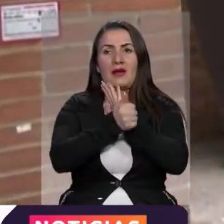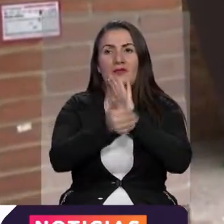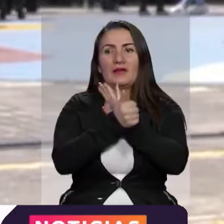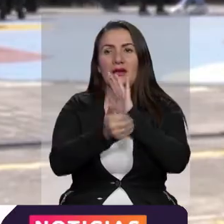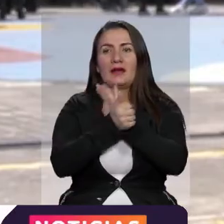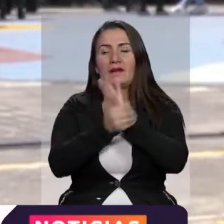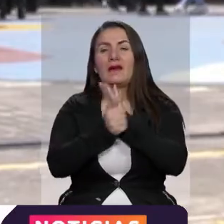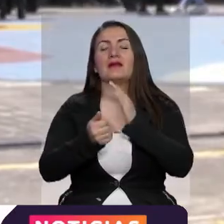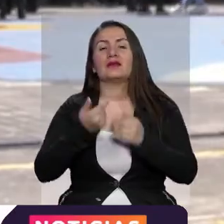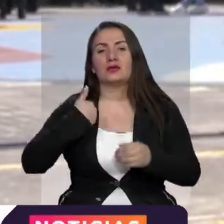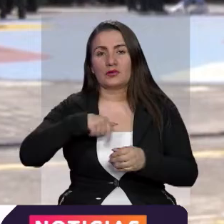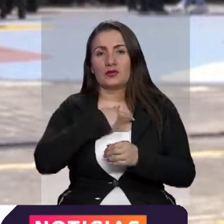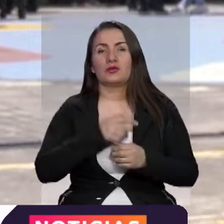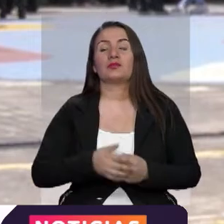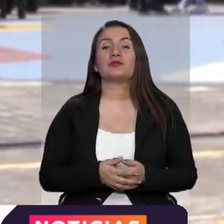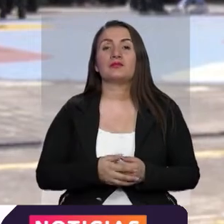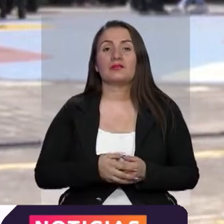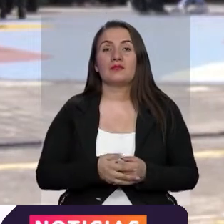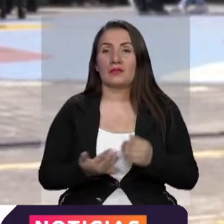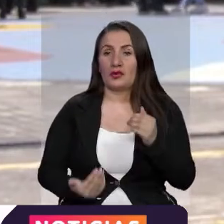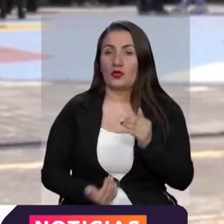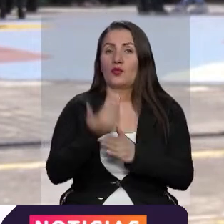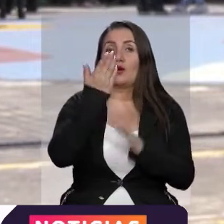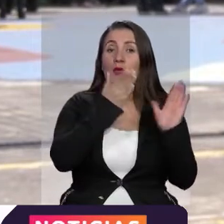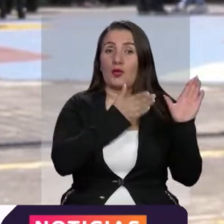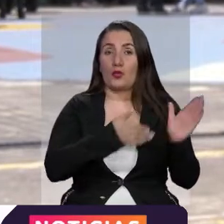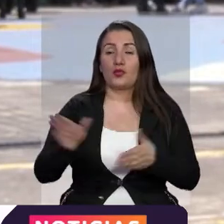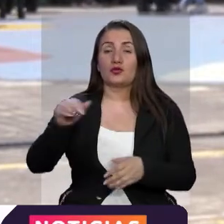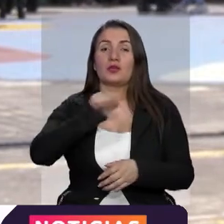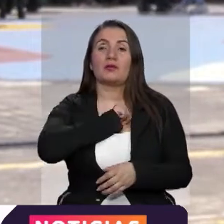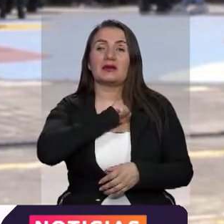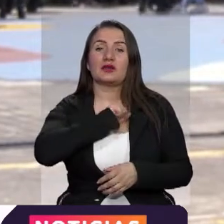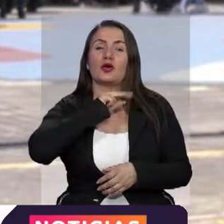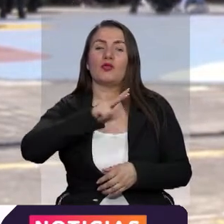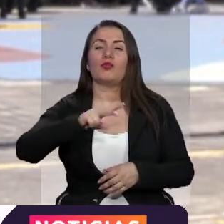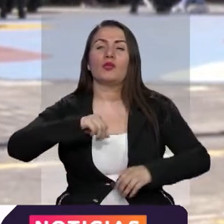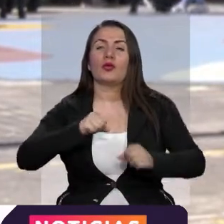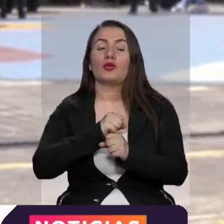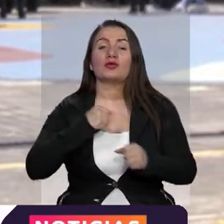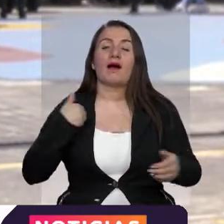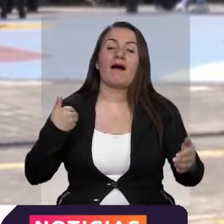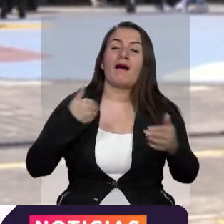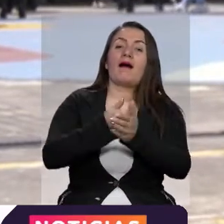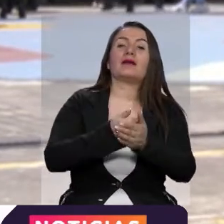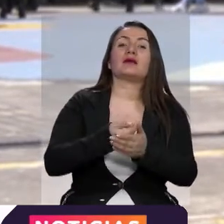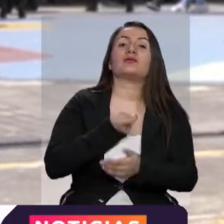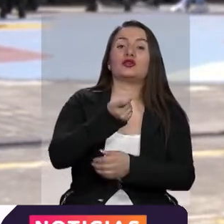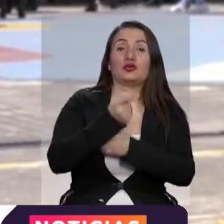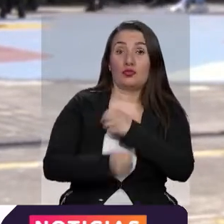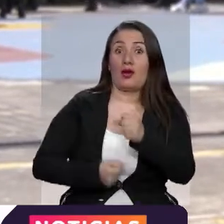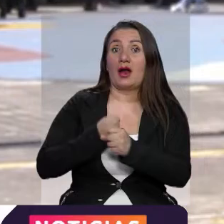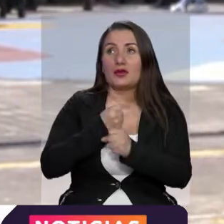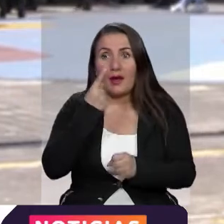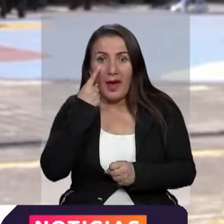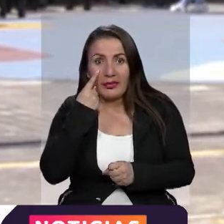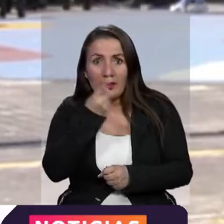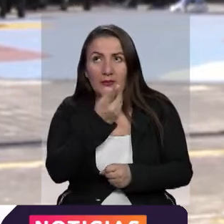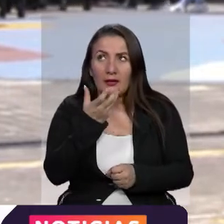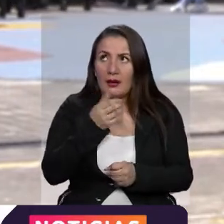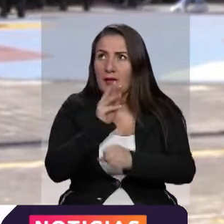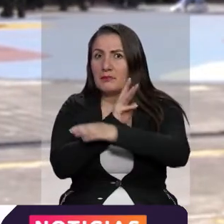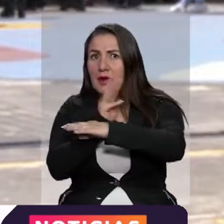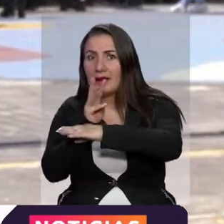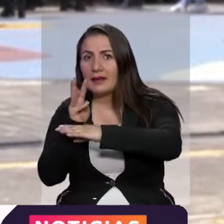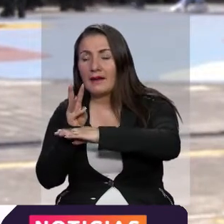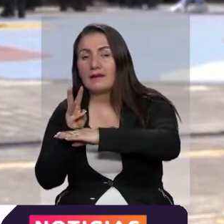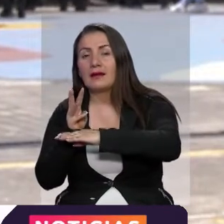habilidades. El nuevo curso de Parceros por Bogotá será hasta el próximo año, así que deben de estar muy atentos a través de la